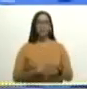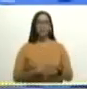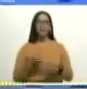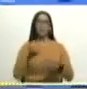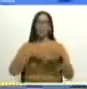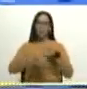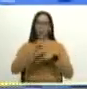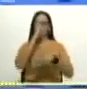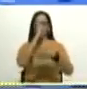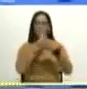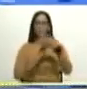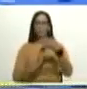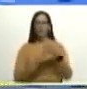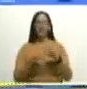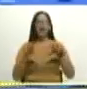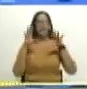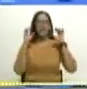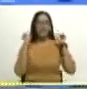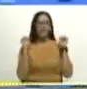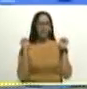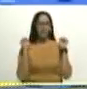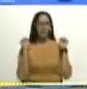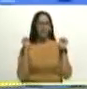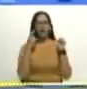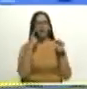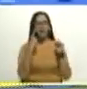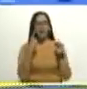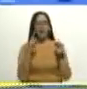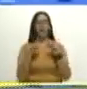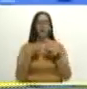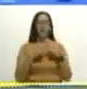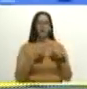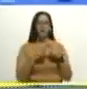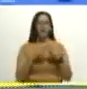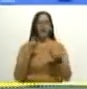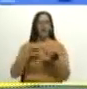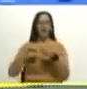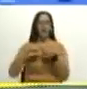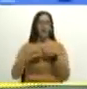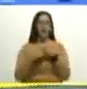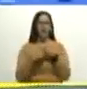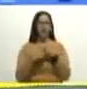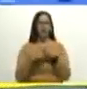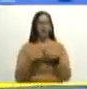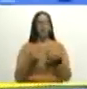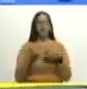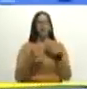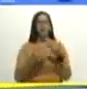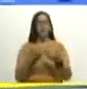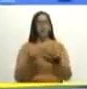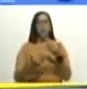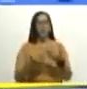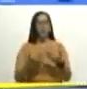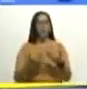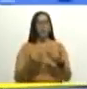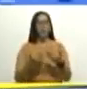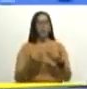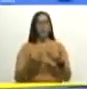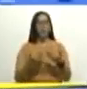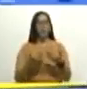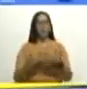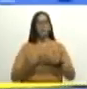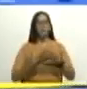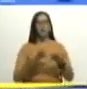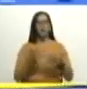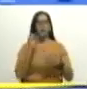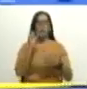Vamos humildemente a aprender, a ver, a conocer, a articular y poco a poco a colocar un